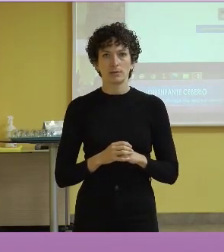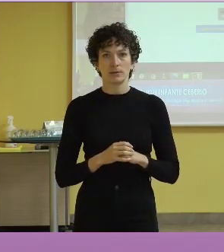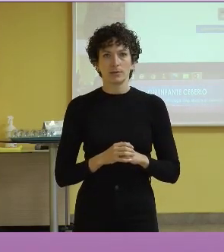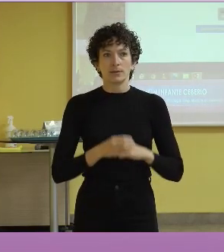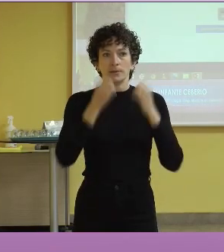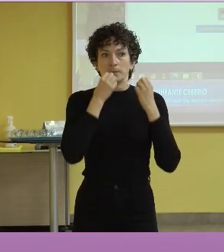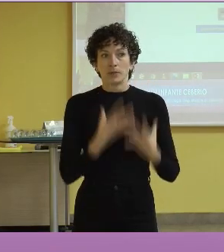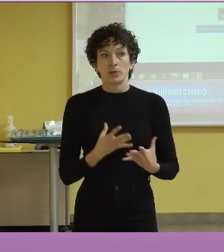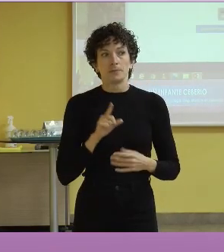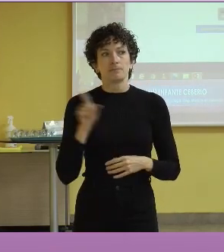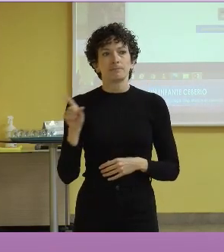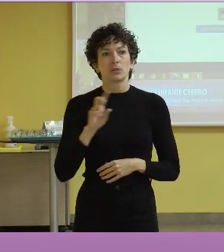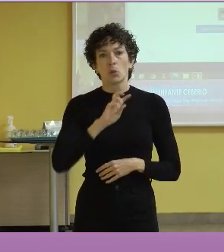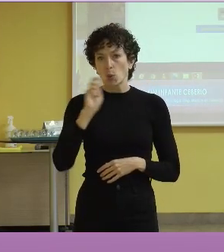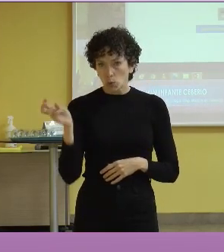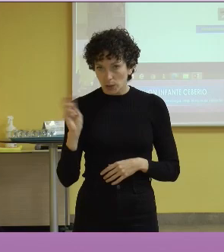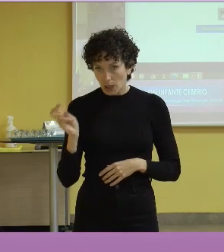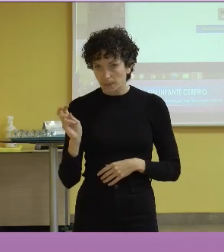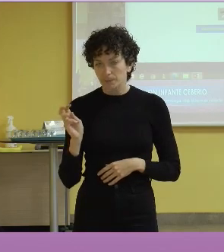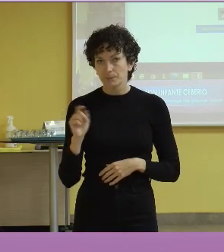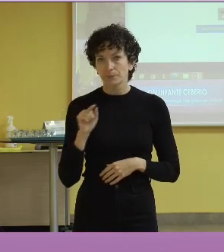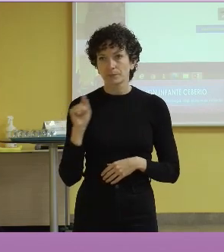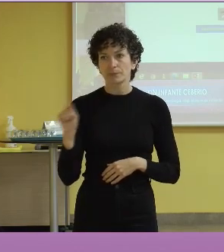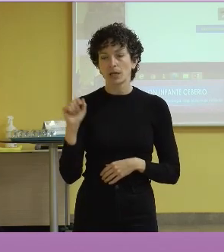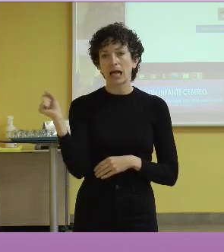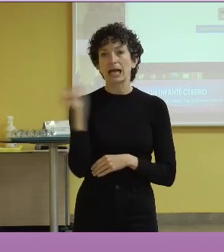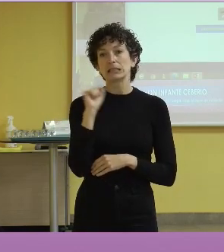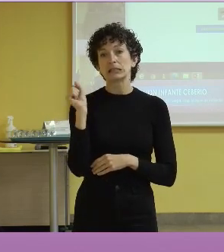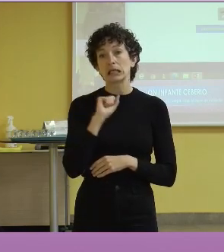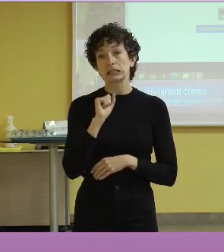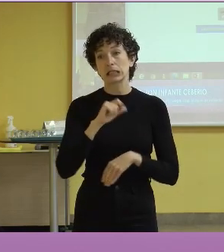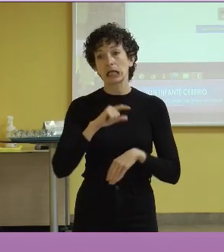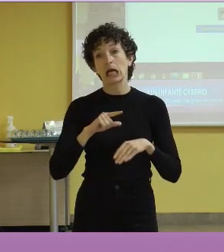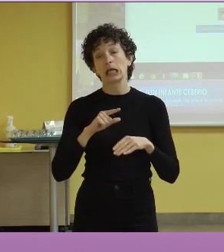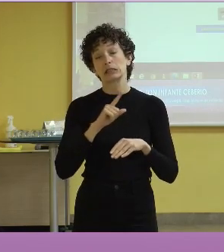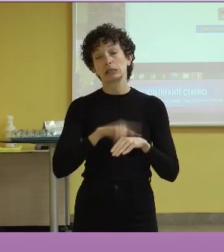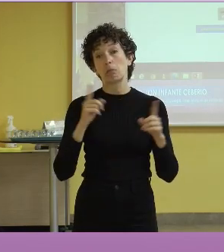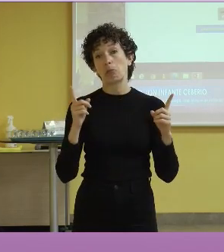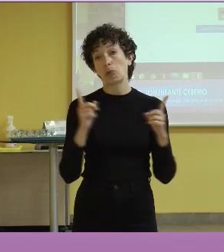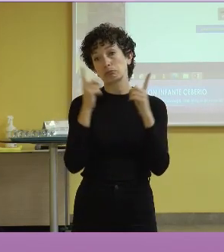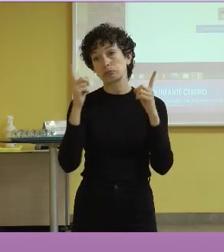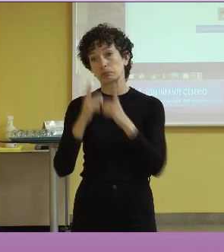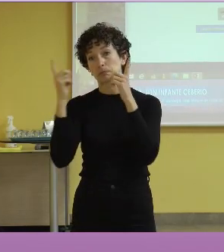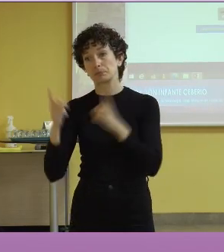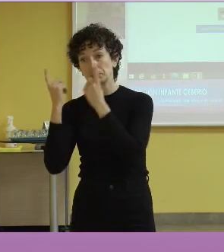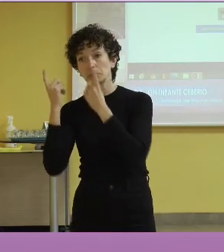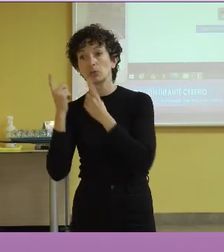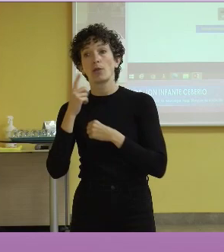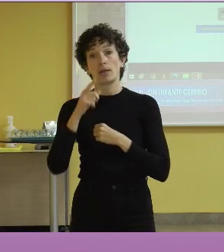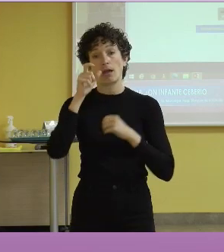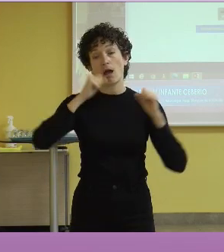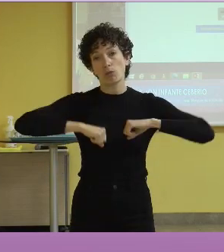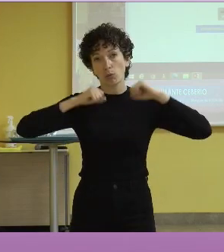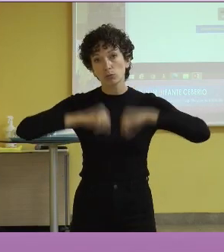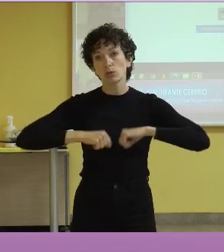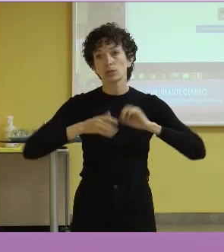Bueno, y luego esta otra entidad que llamamos ataxia esporádica del adulto, pues eso, son